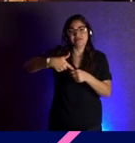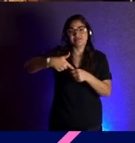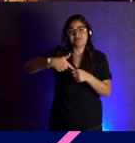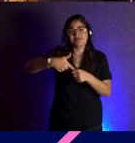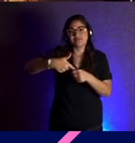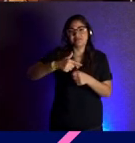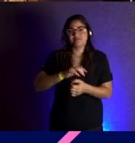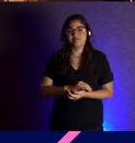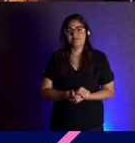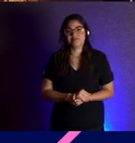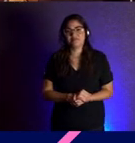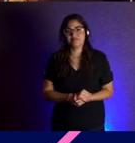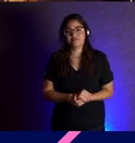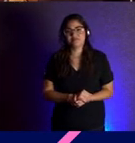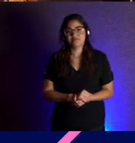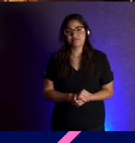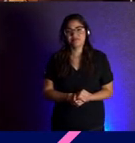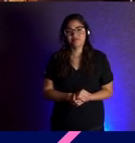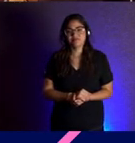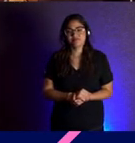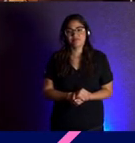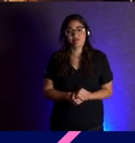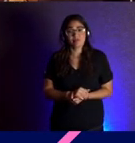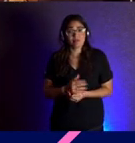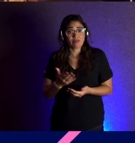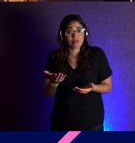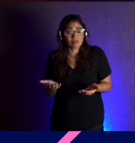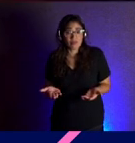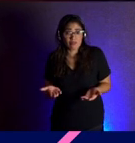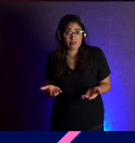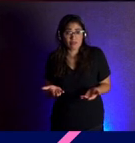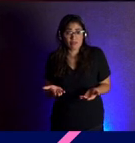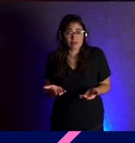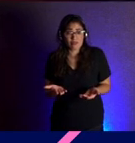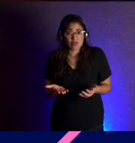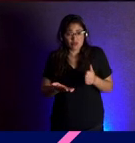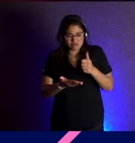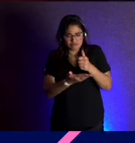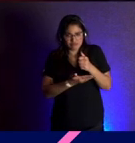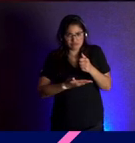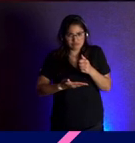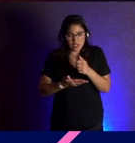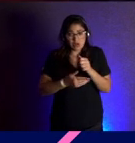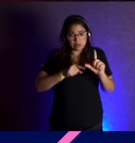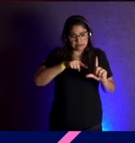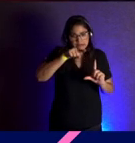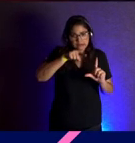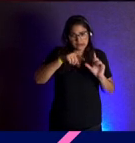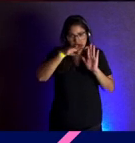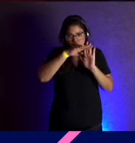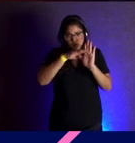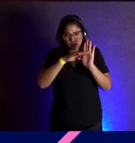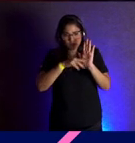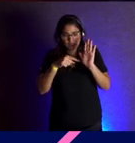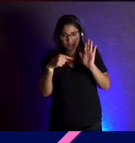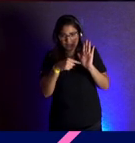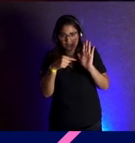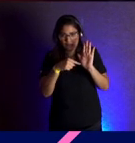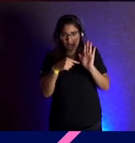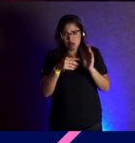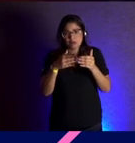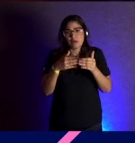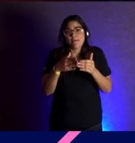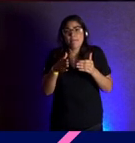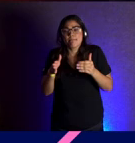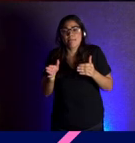carajo. Buscar bases de datos abiertas y globales, gran oportunidad. Aunque no hayan datos globales, locales, perdón, no significa que